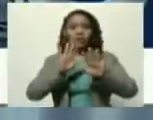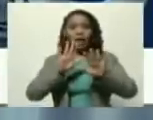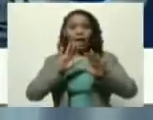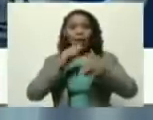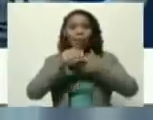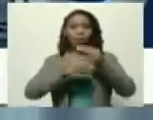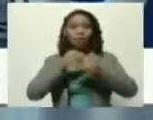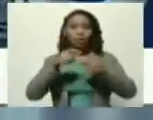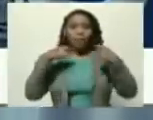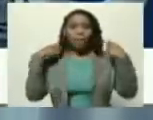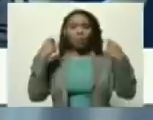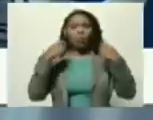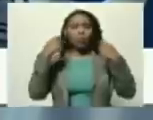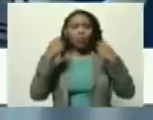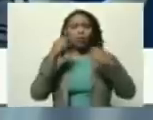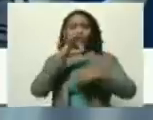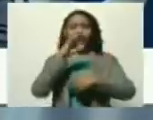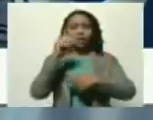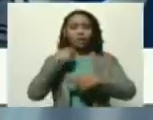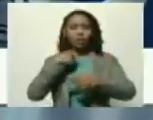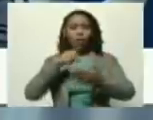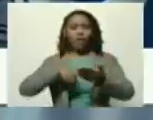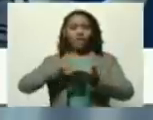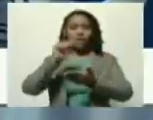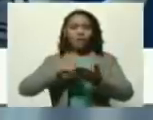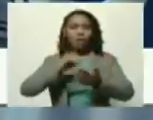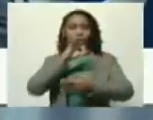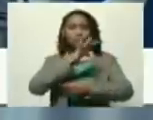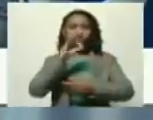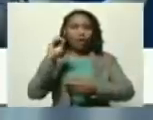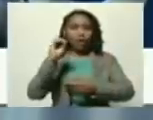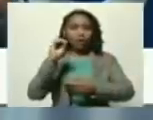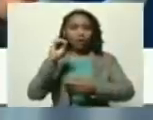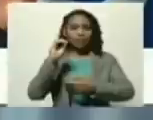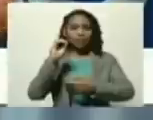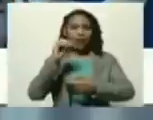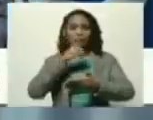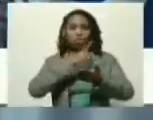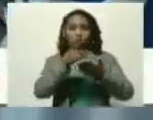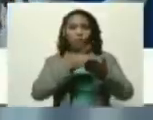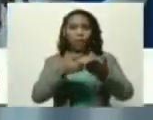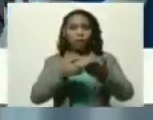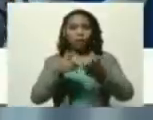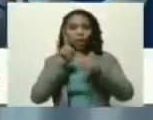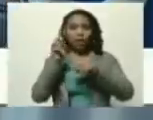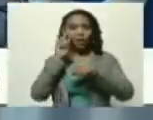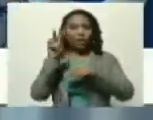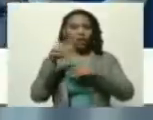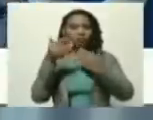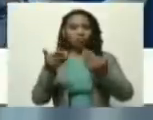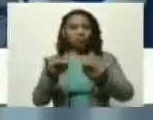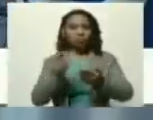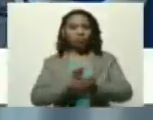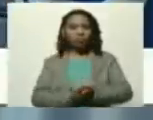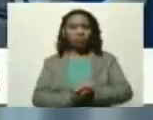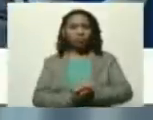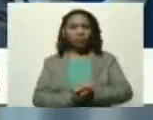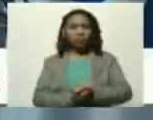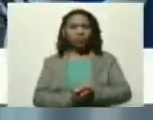promovido 30 circulares, yo he firmado 30 circulares que tiene que ver con